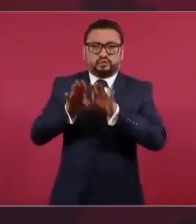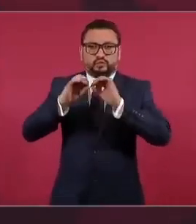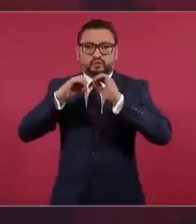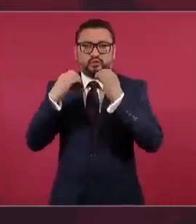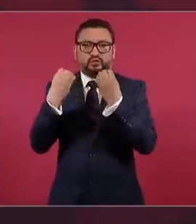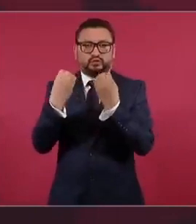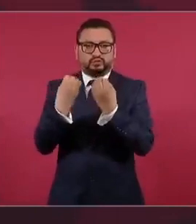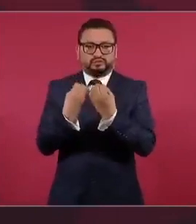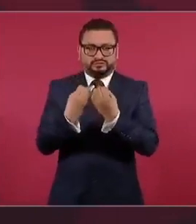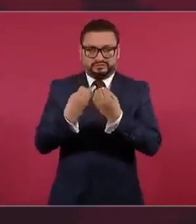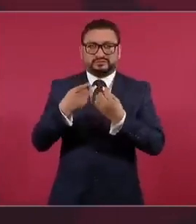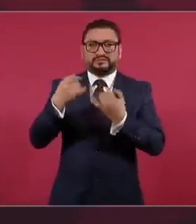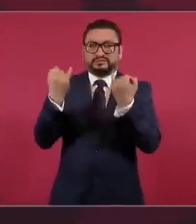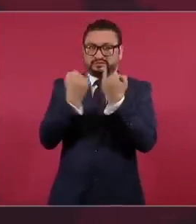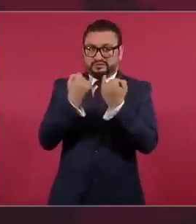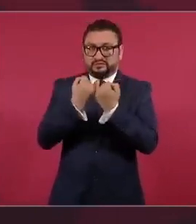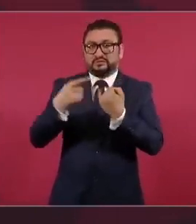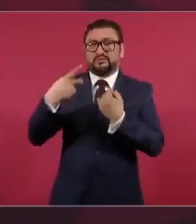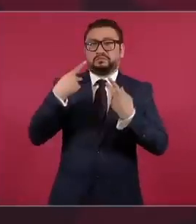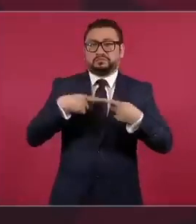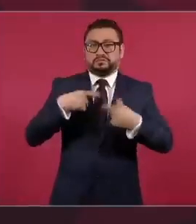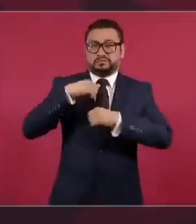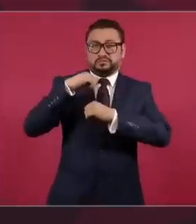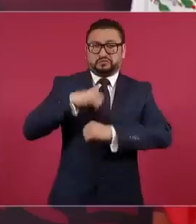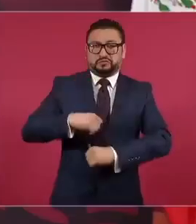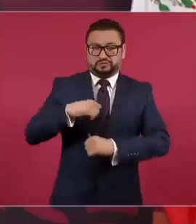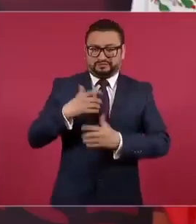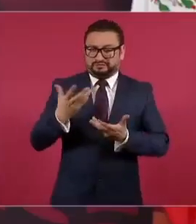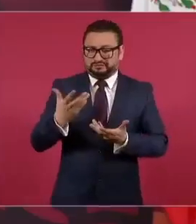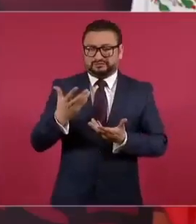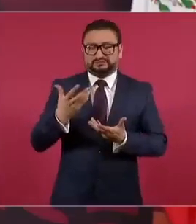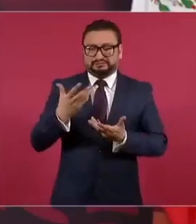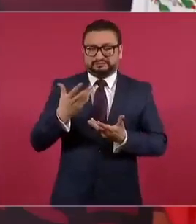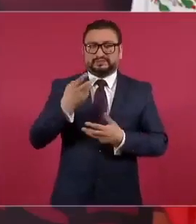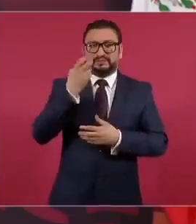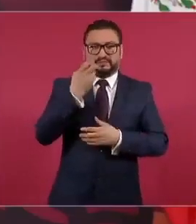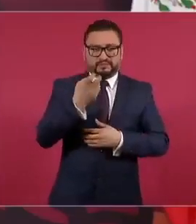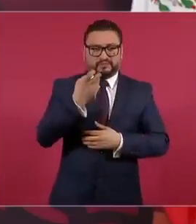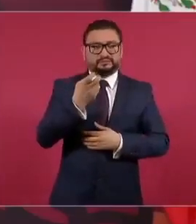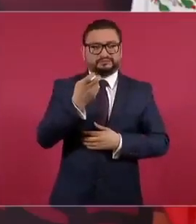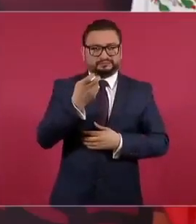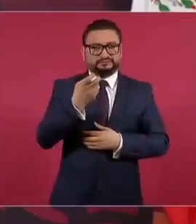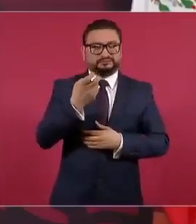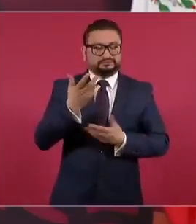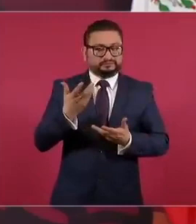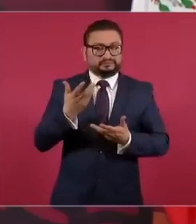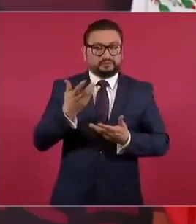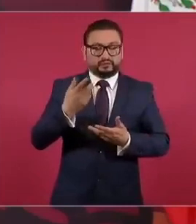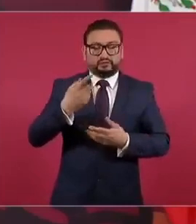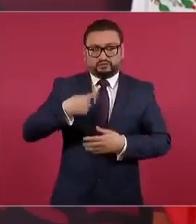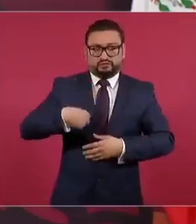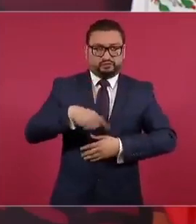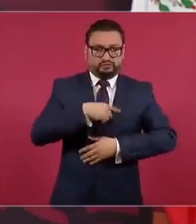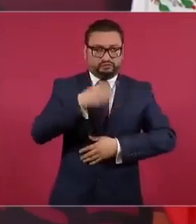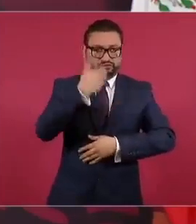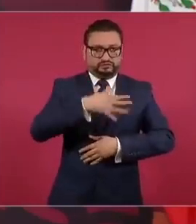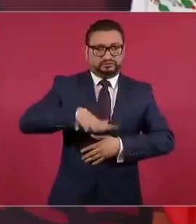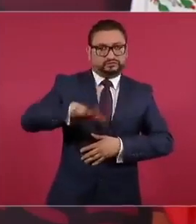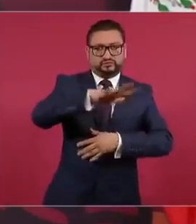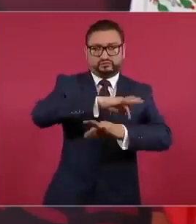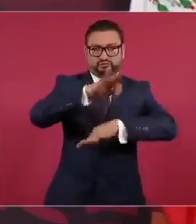organizada y de la delincuencia de cuello blanco. Entonces, solo con la participación de la